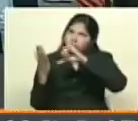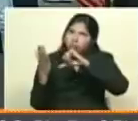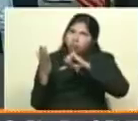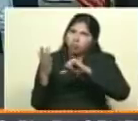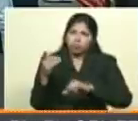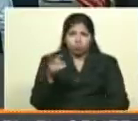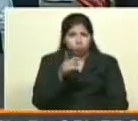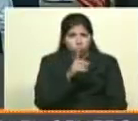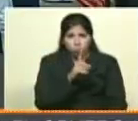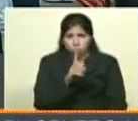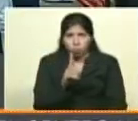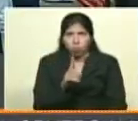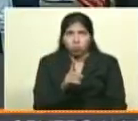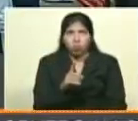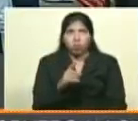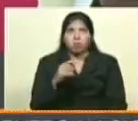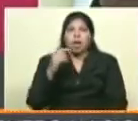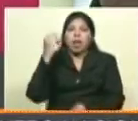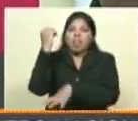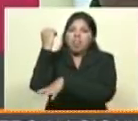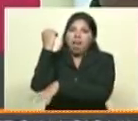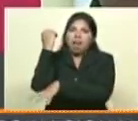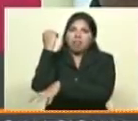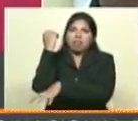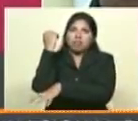La riegan por la raíz.